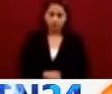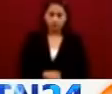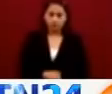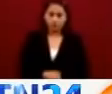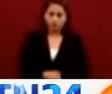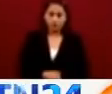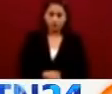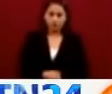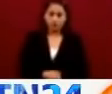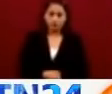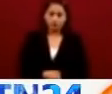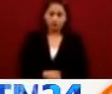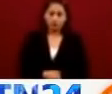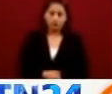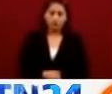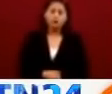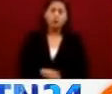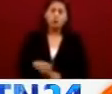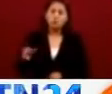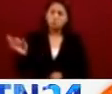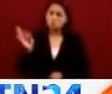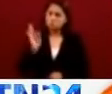seguramente a tener este encuentro